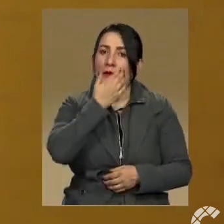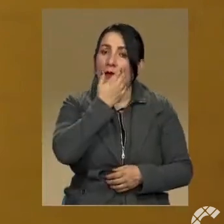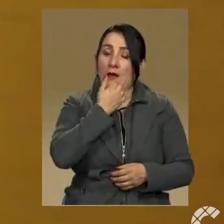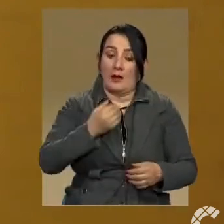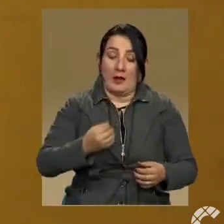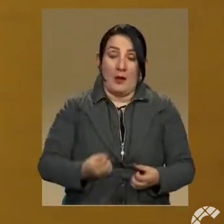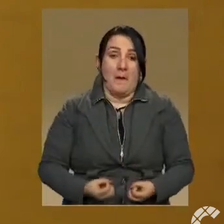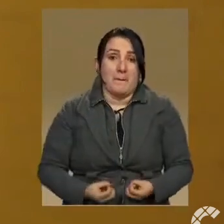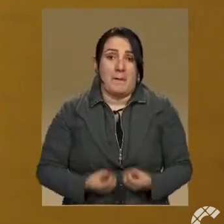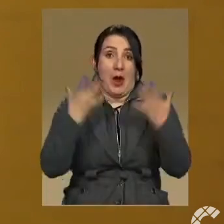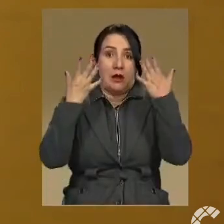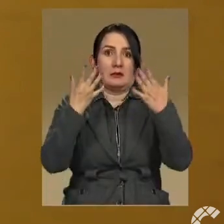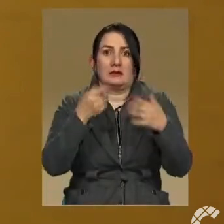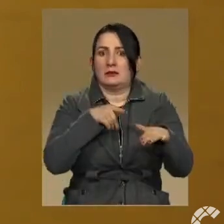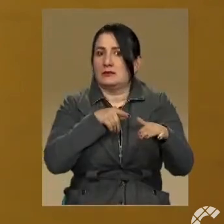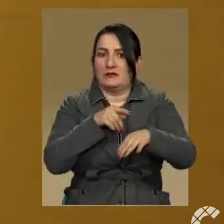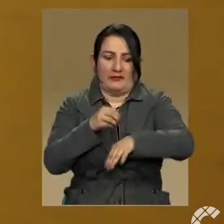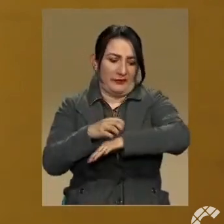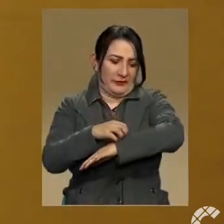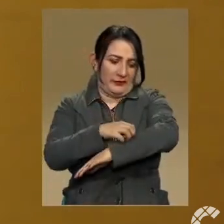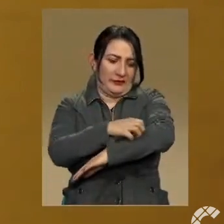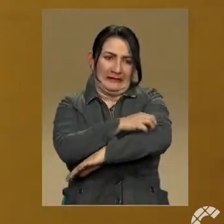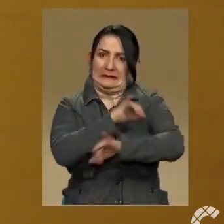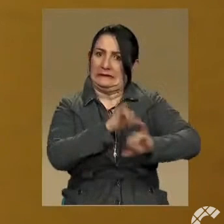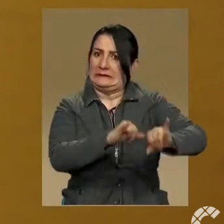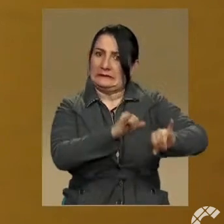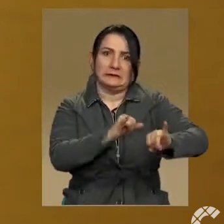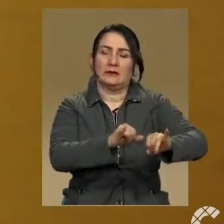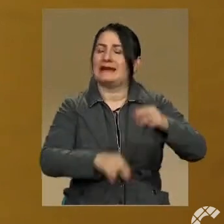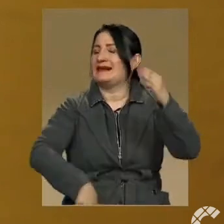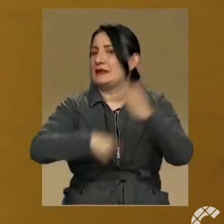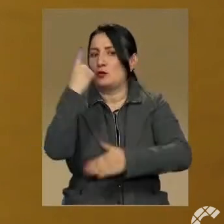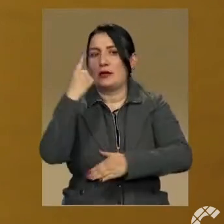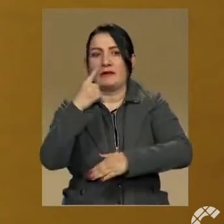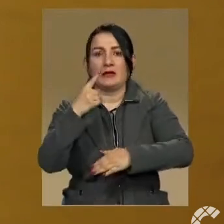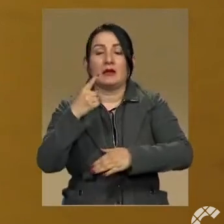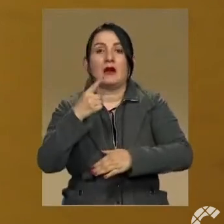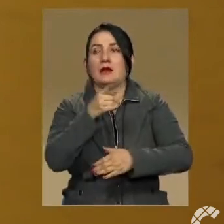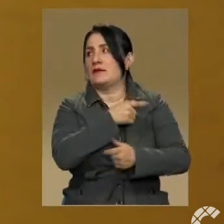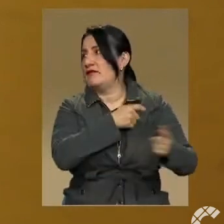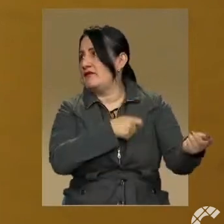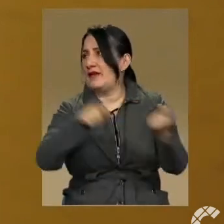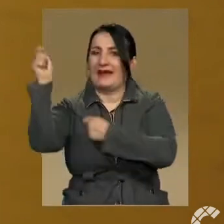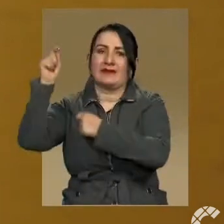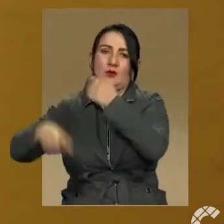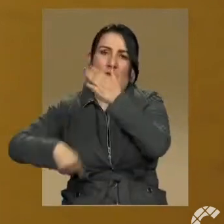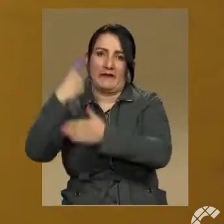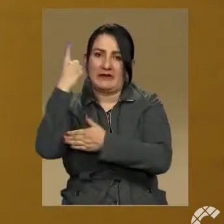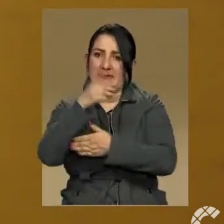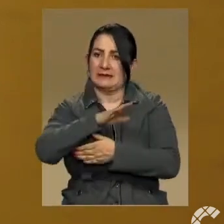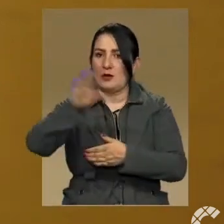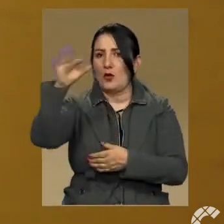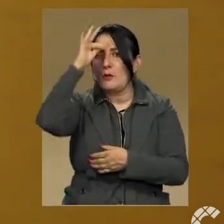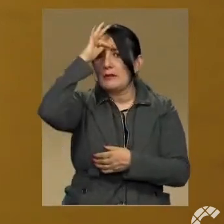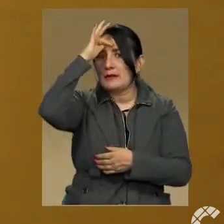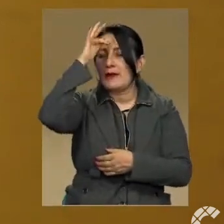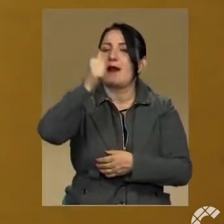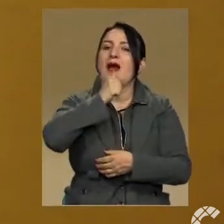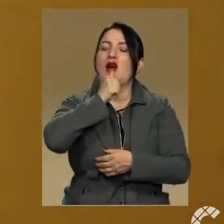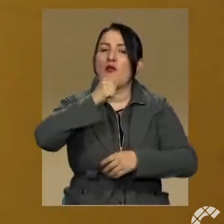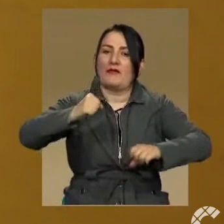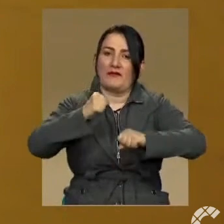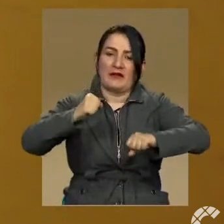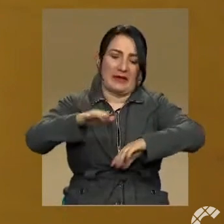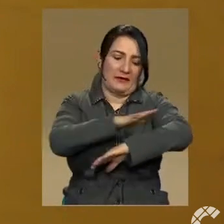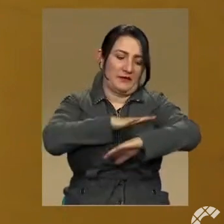quemaduras todas se pueden infectar. De modo que si alguien resulta herido, por favor, simplemente agua fría,